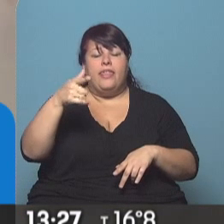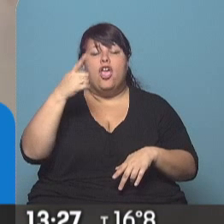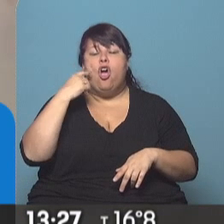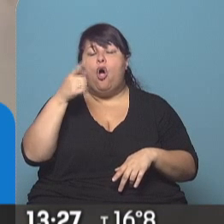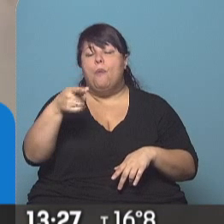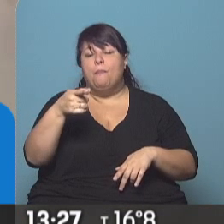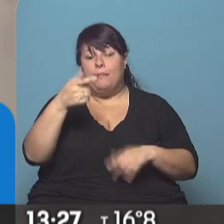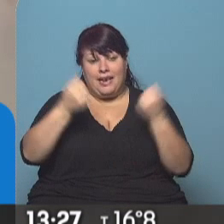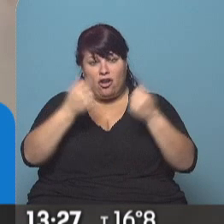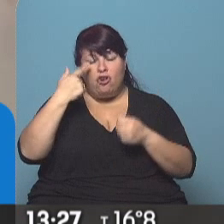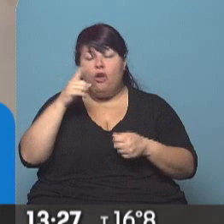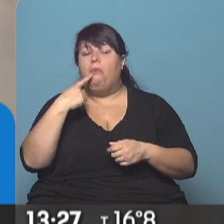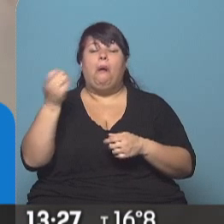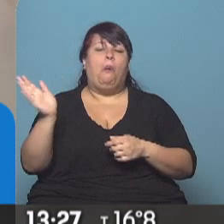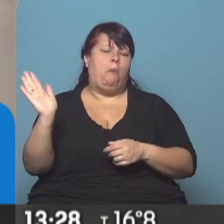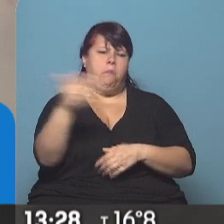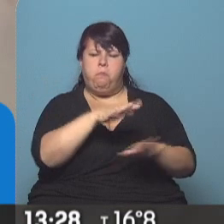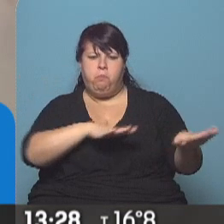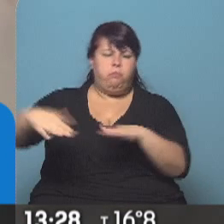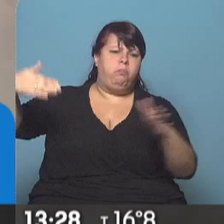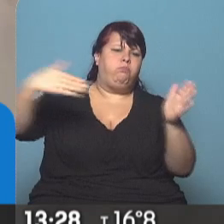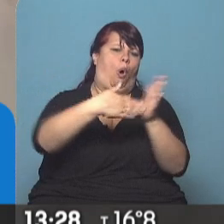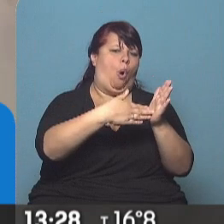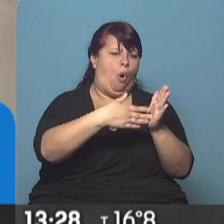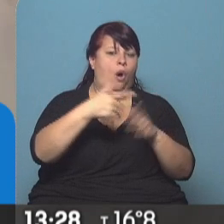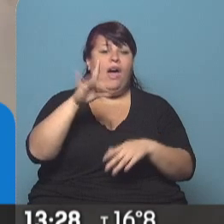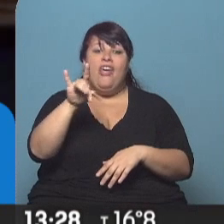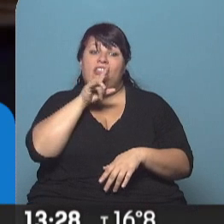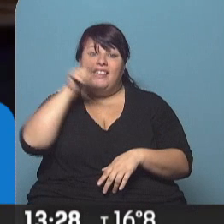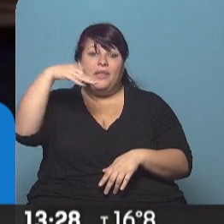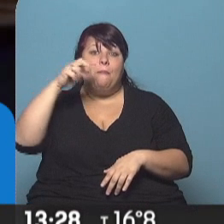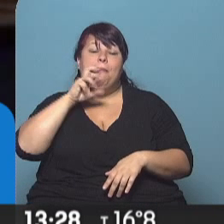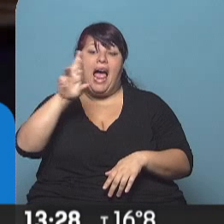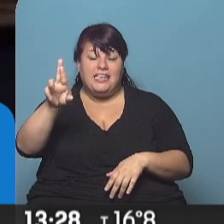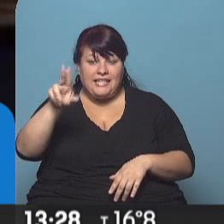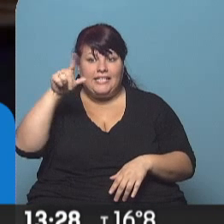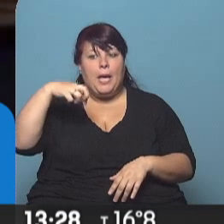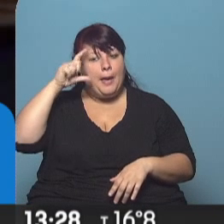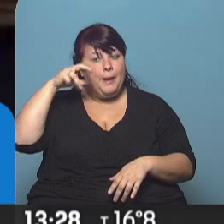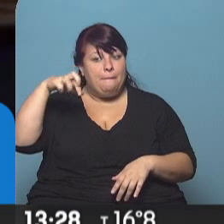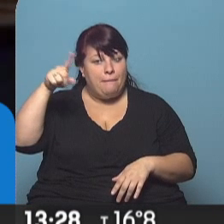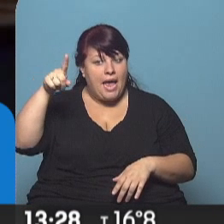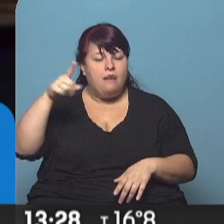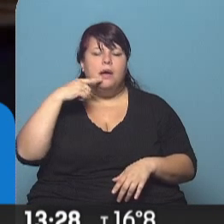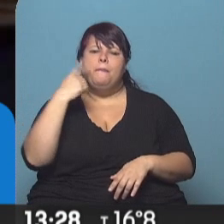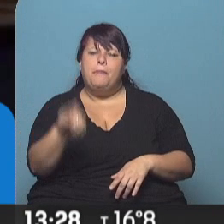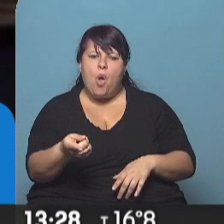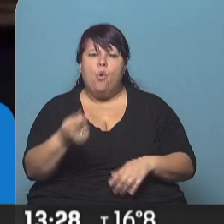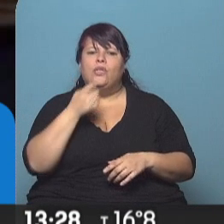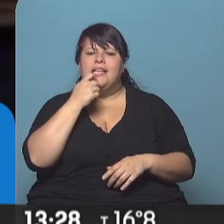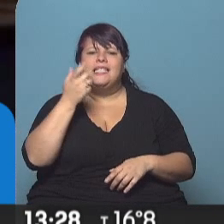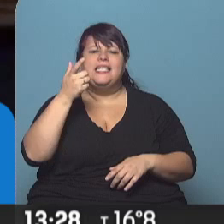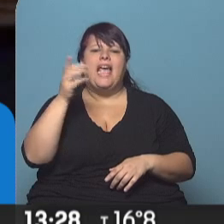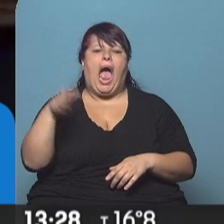curva y patinó, y cuando patinó nos la dimos con el poste. Su entrenador en el Manchester City, Pep Guardiola, cuando le preguntaron si el delantero